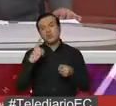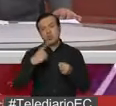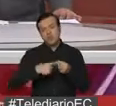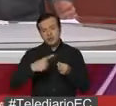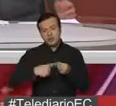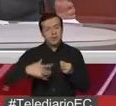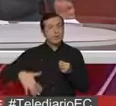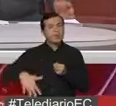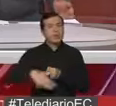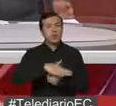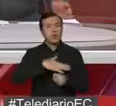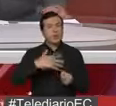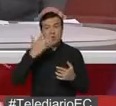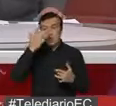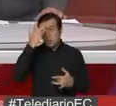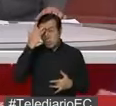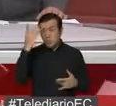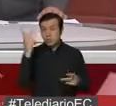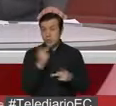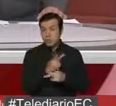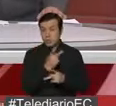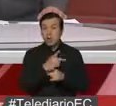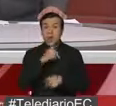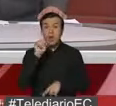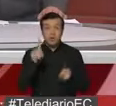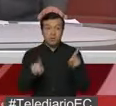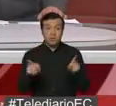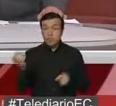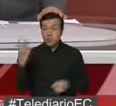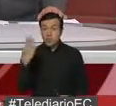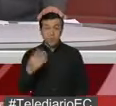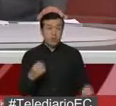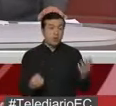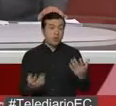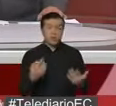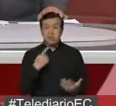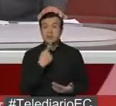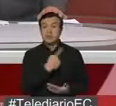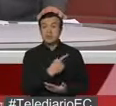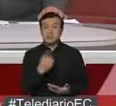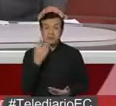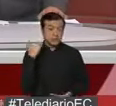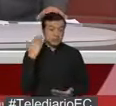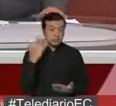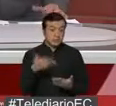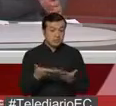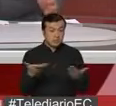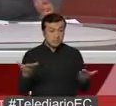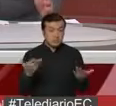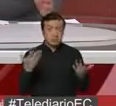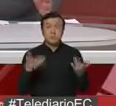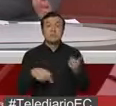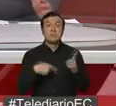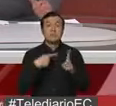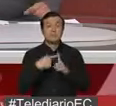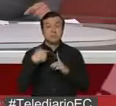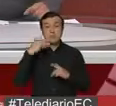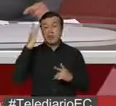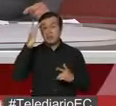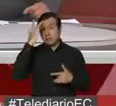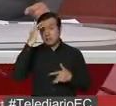Quito frente a la pandemia? Hemos recibido información en las últimas horas, en los últimos días, sobre una presencia